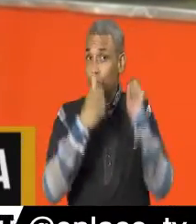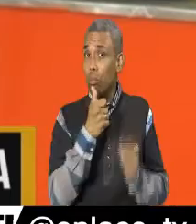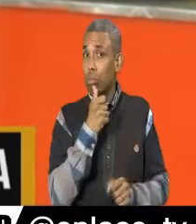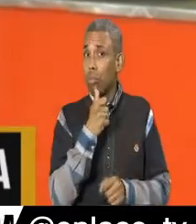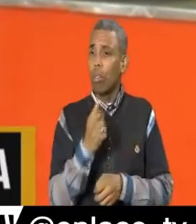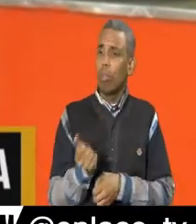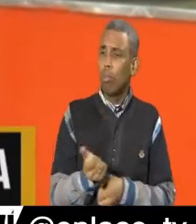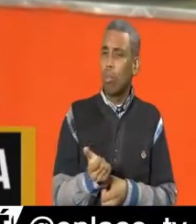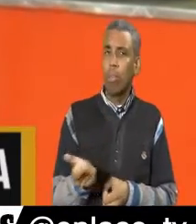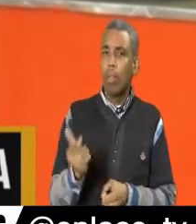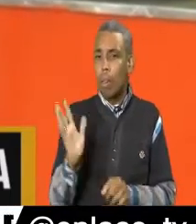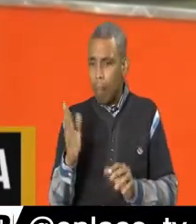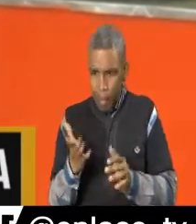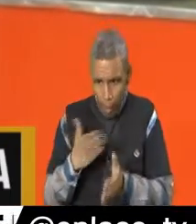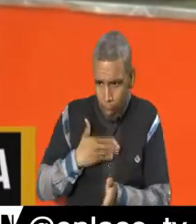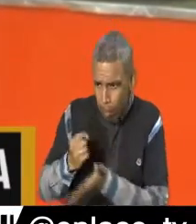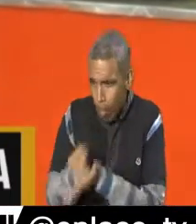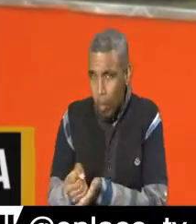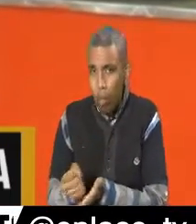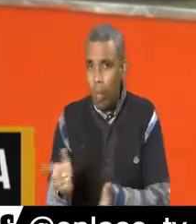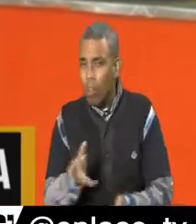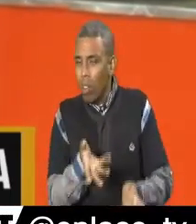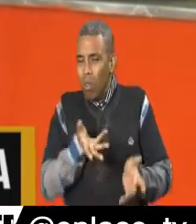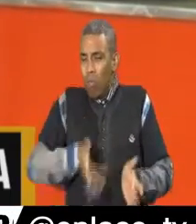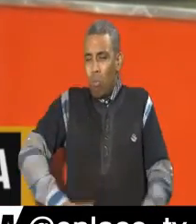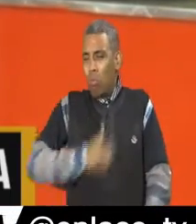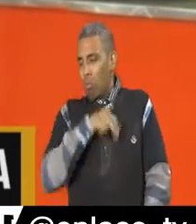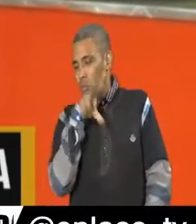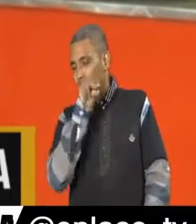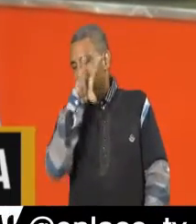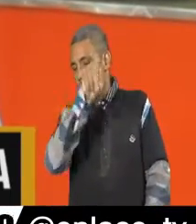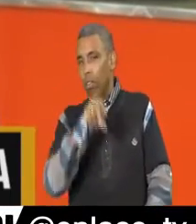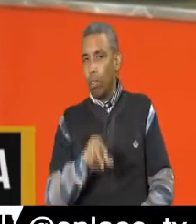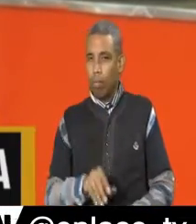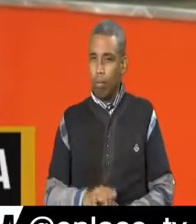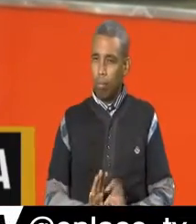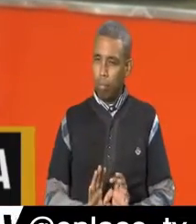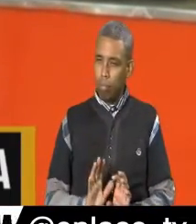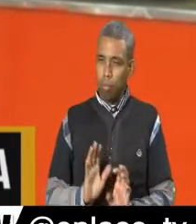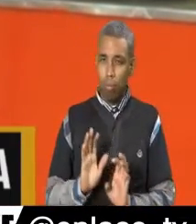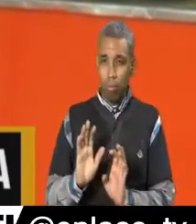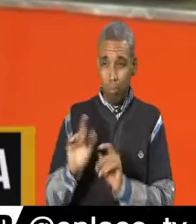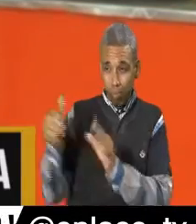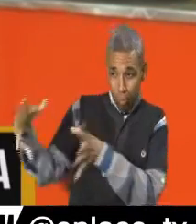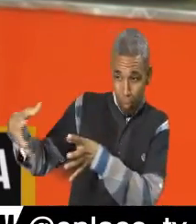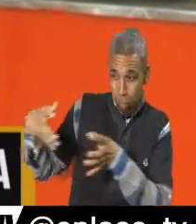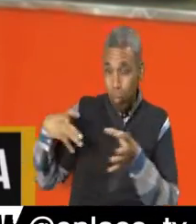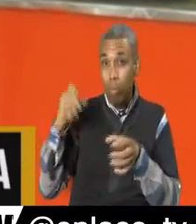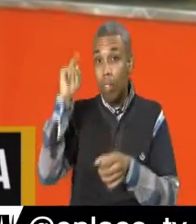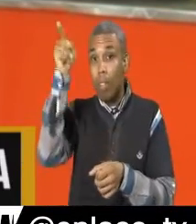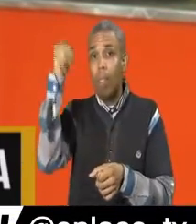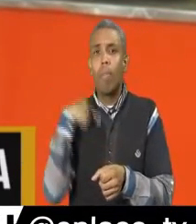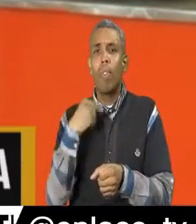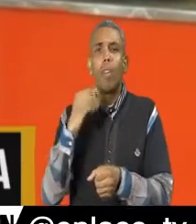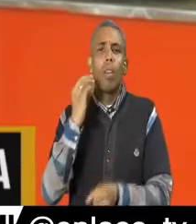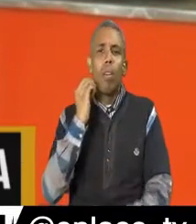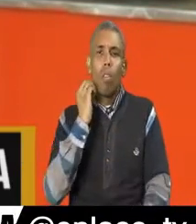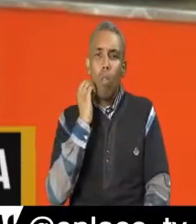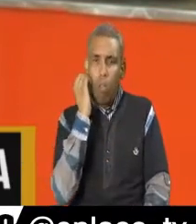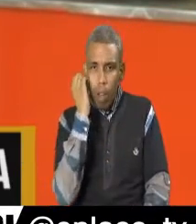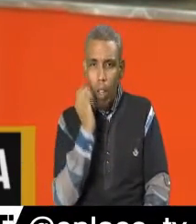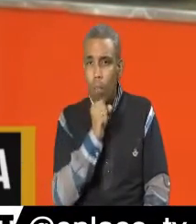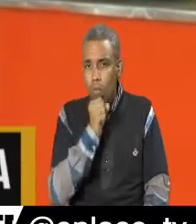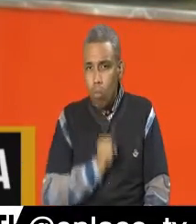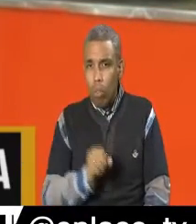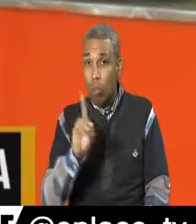día lo llevaron al Danubio, pero entonces supuestamente del Danubio lo sacaron, del Danubio no lo atendieron como